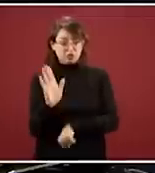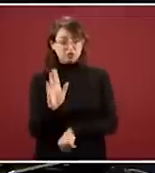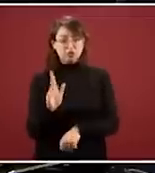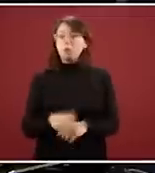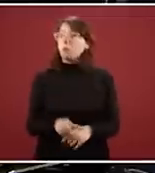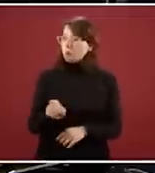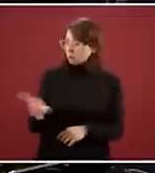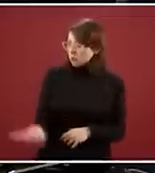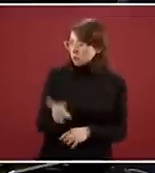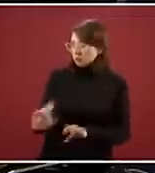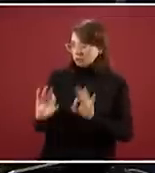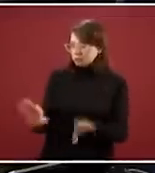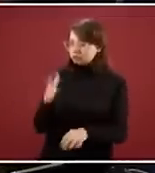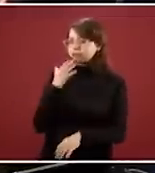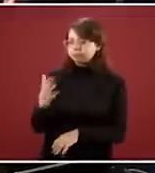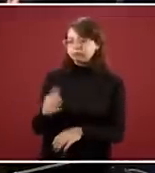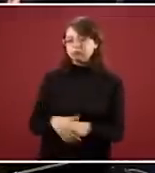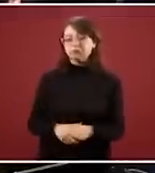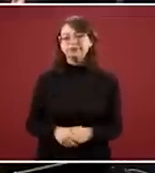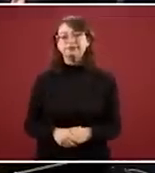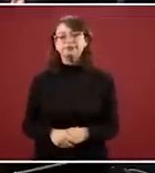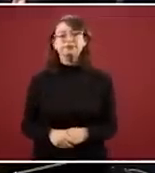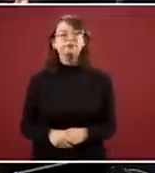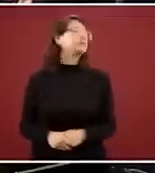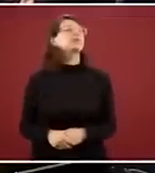haces. De acuerdo con la ley,